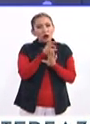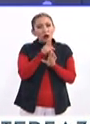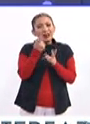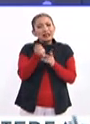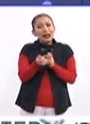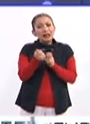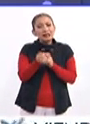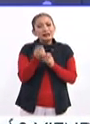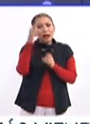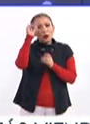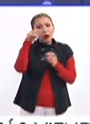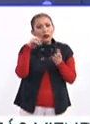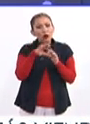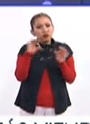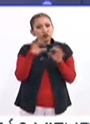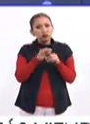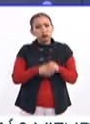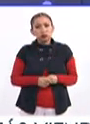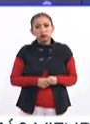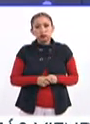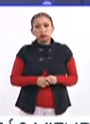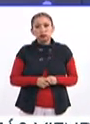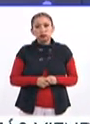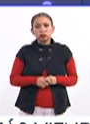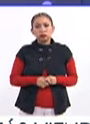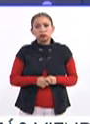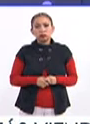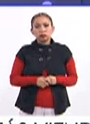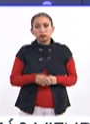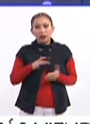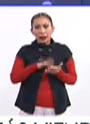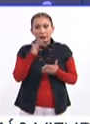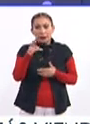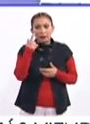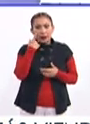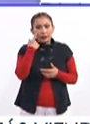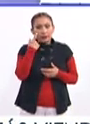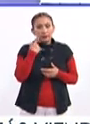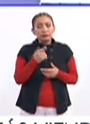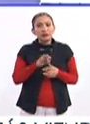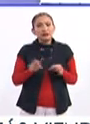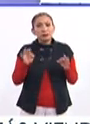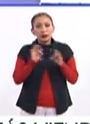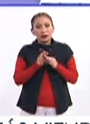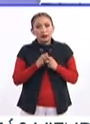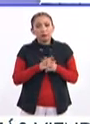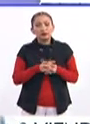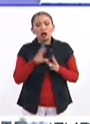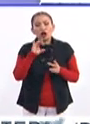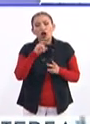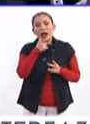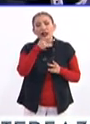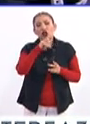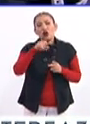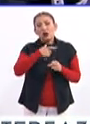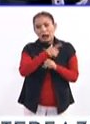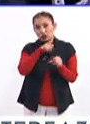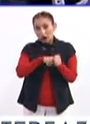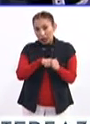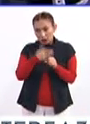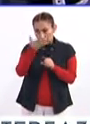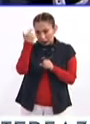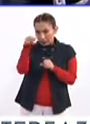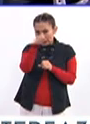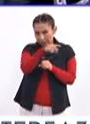en qué consiste este convenio para precisamente ir rápido a una pausa. Te lo agradezco mucho. Mira, yo creo que es importante. Colegio Nacional, para quienes no lo